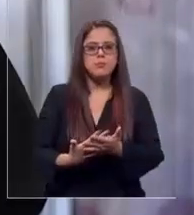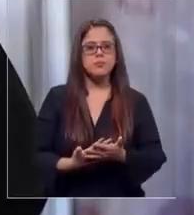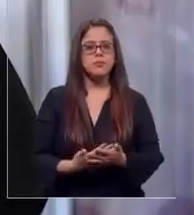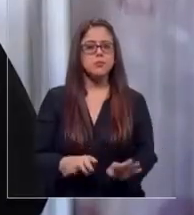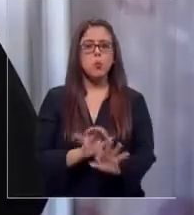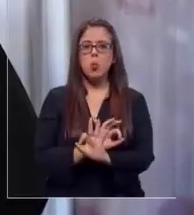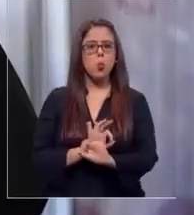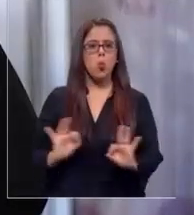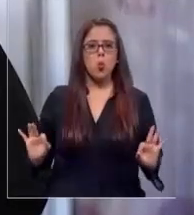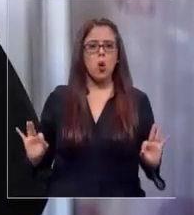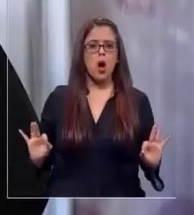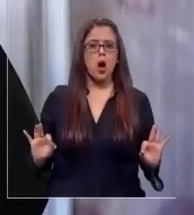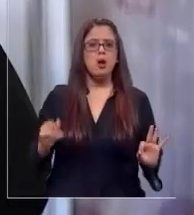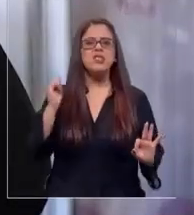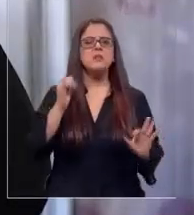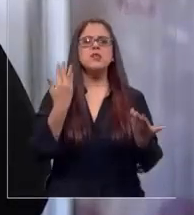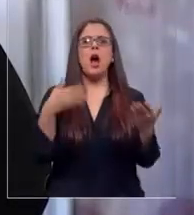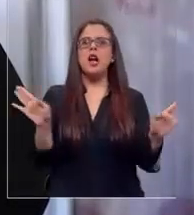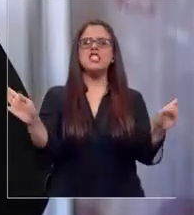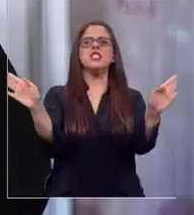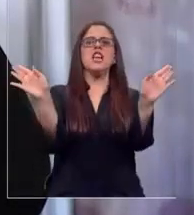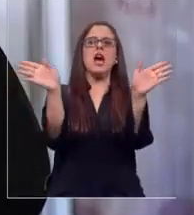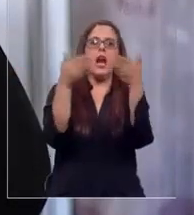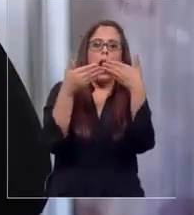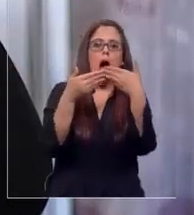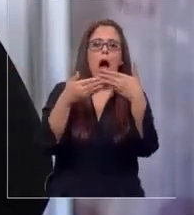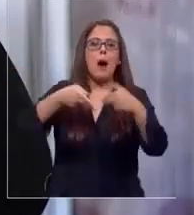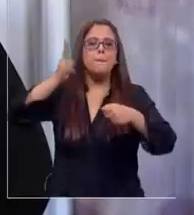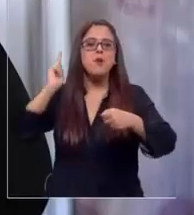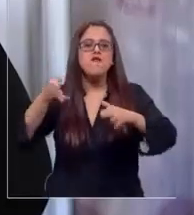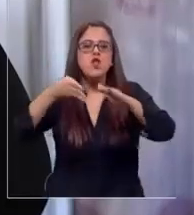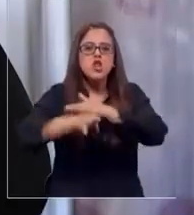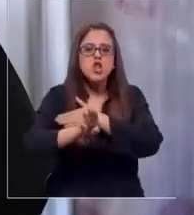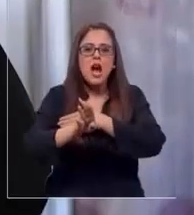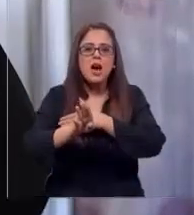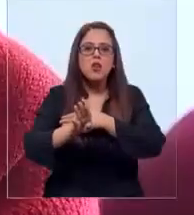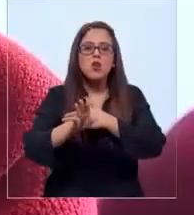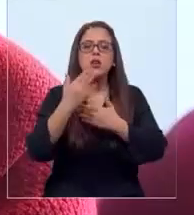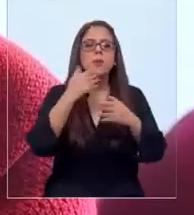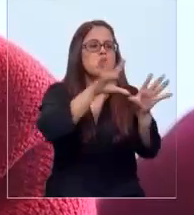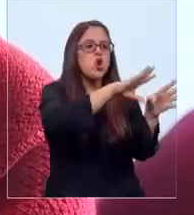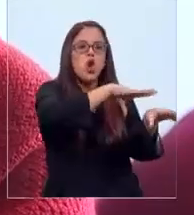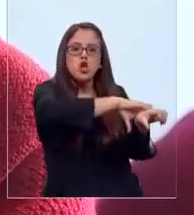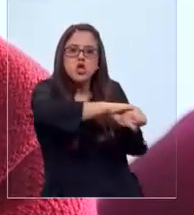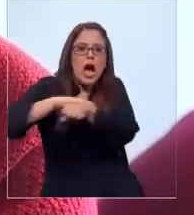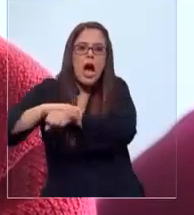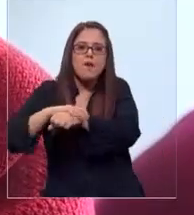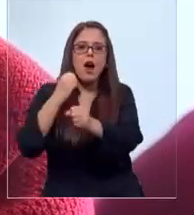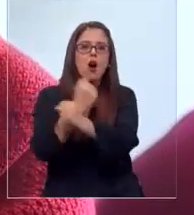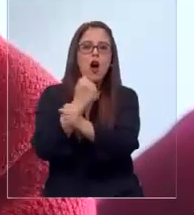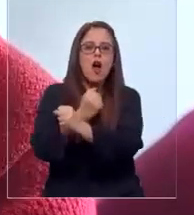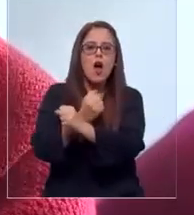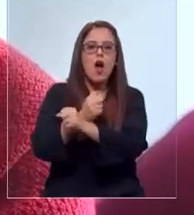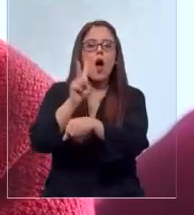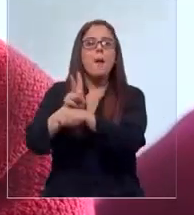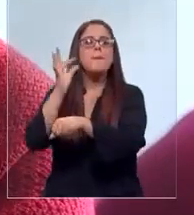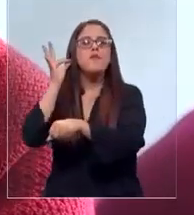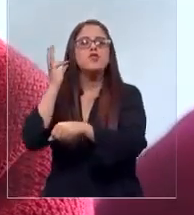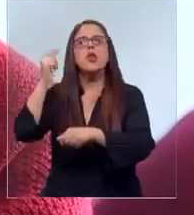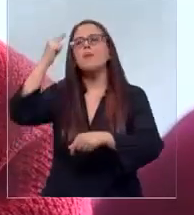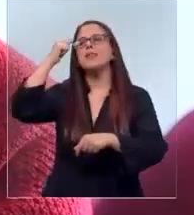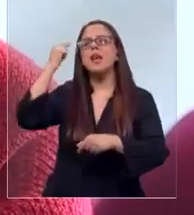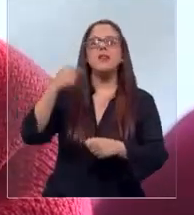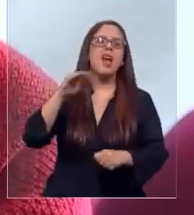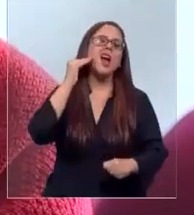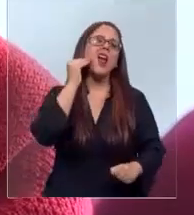Nunca. Siempre fue cerrarlo a la puerta a la cara, prohibirlo en la entrada, sacarlos con carabineros. Que la profesora pensó que la niña se había quedado jugando